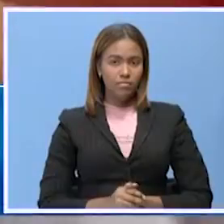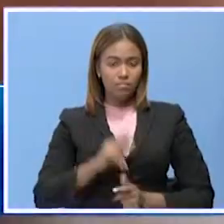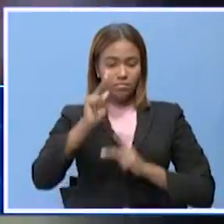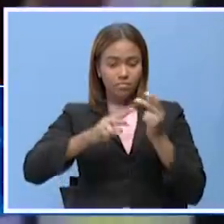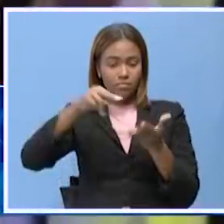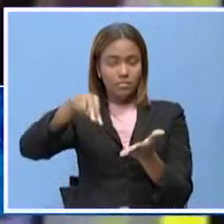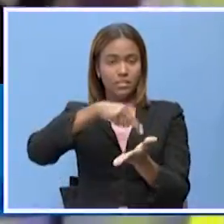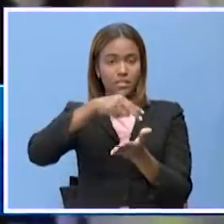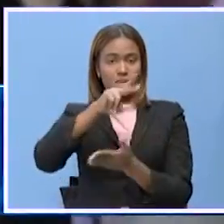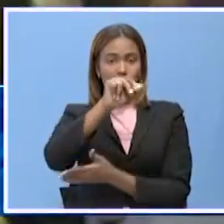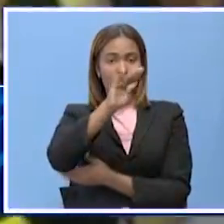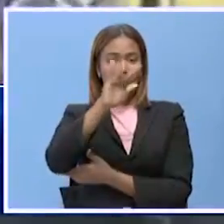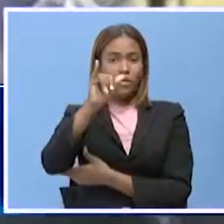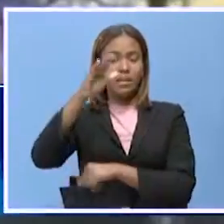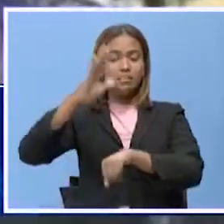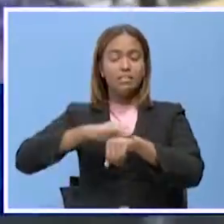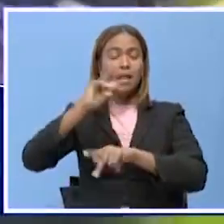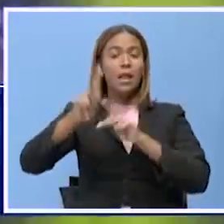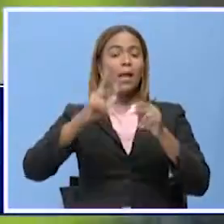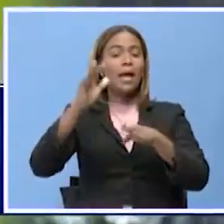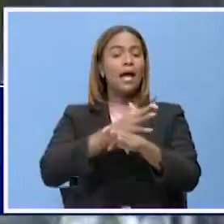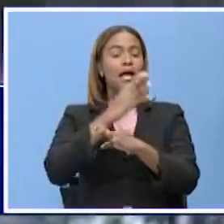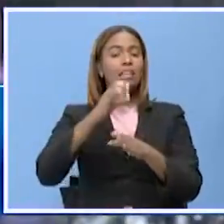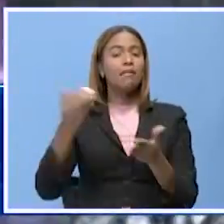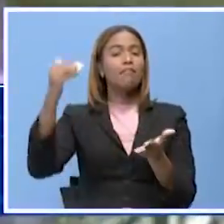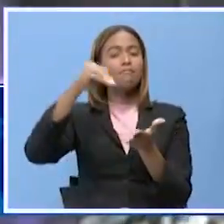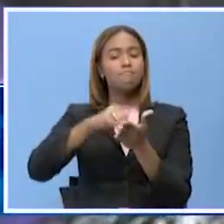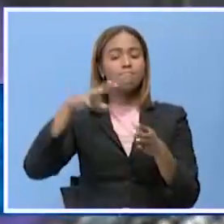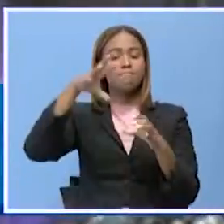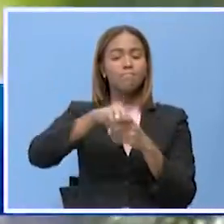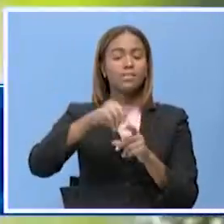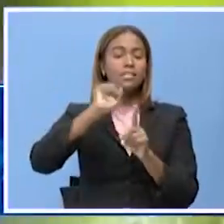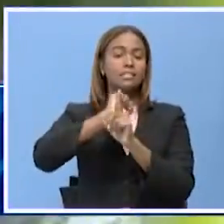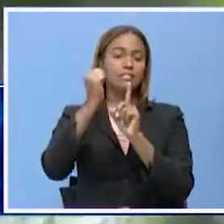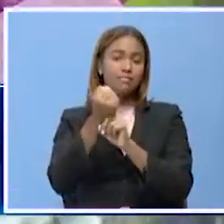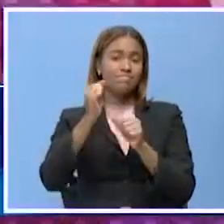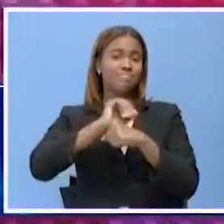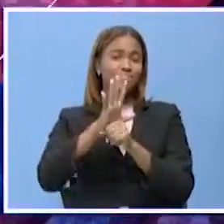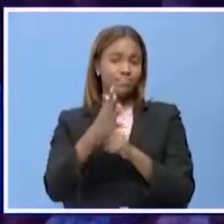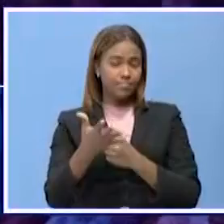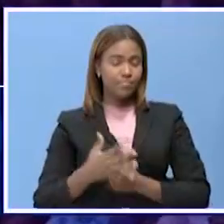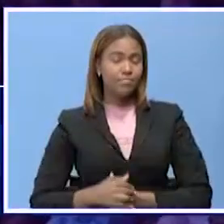Merenguero Rubí Pérez llama a sector artístico a reinventarse en medio de la pandemia.